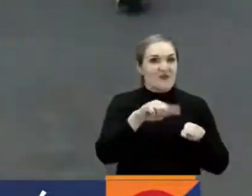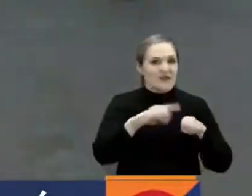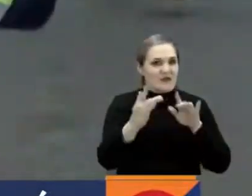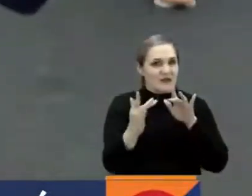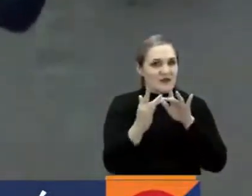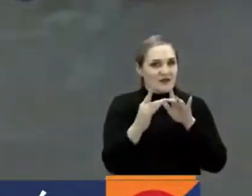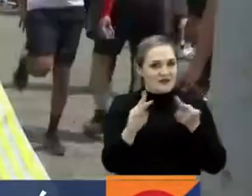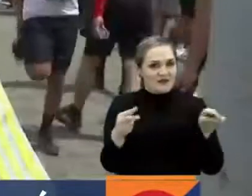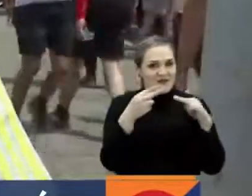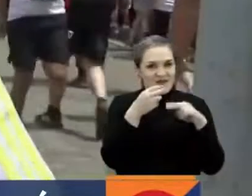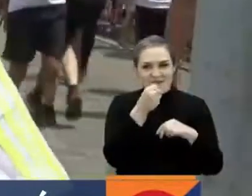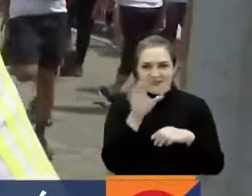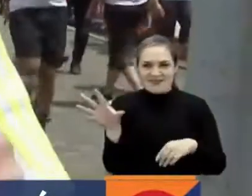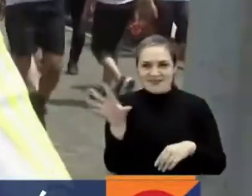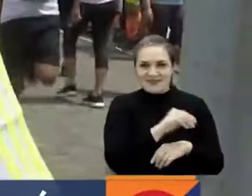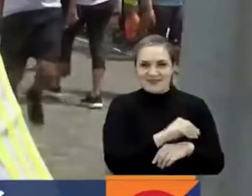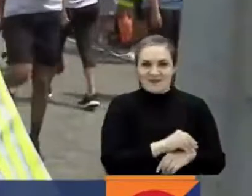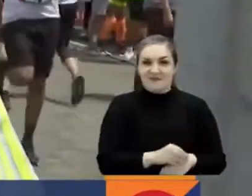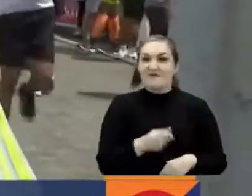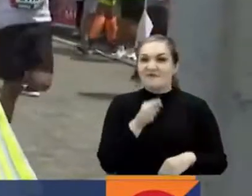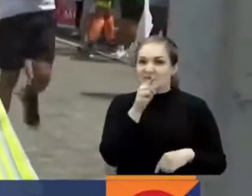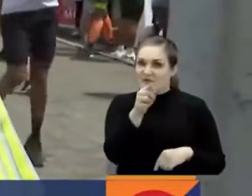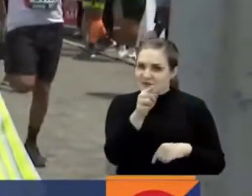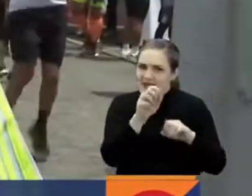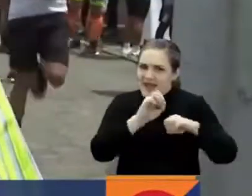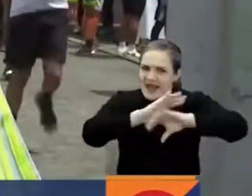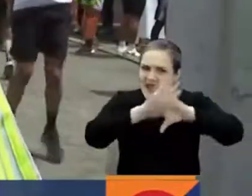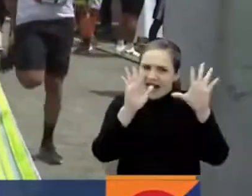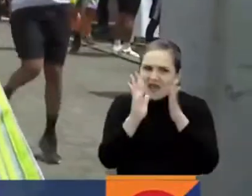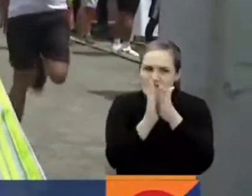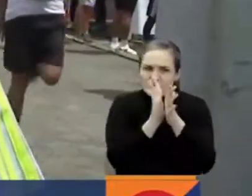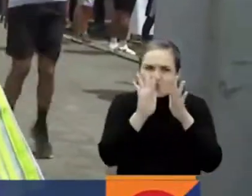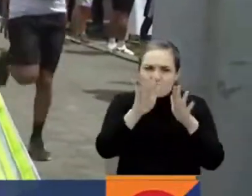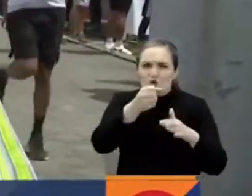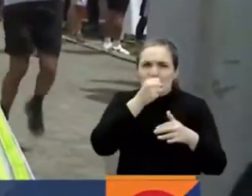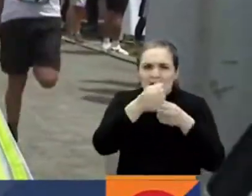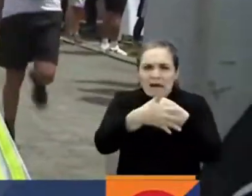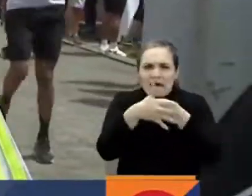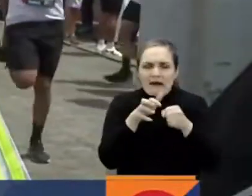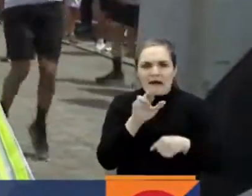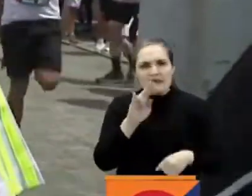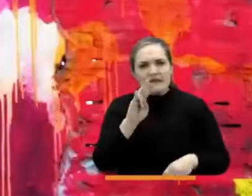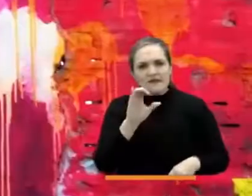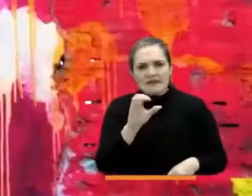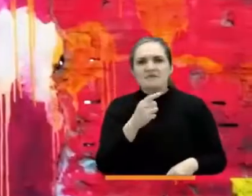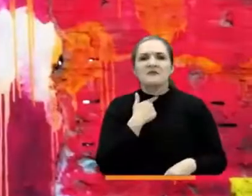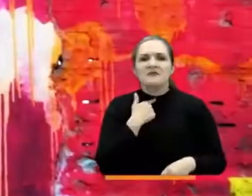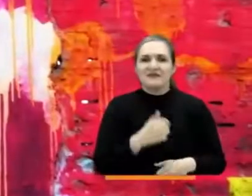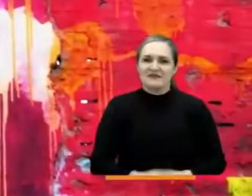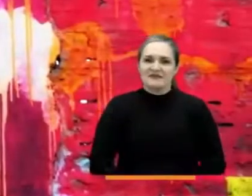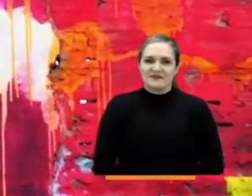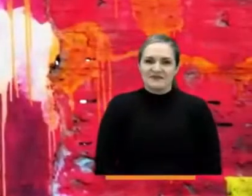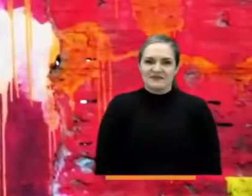al noticiero de la gente. Muy clara la información, me gusta mucho RTVC.